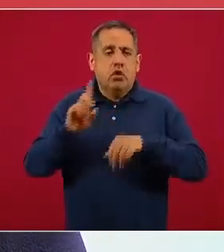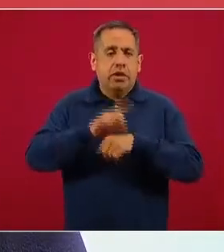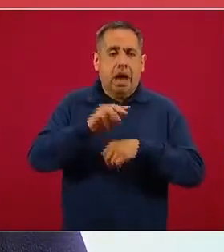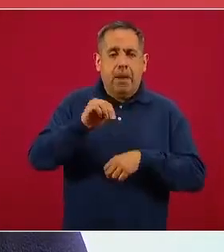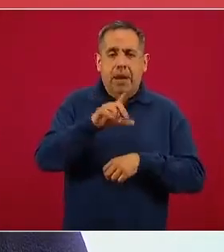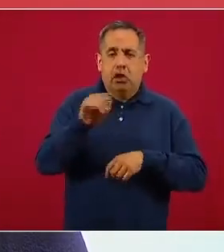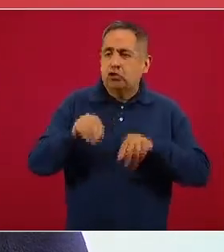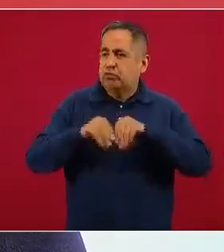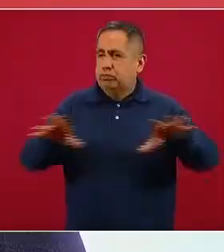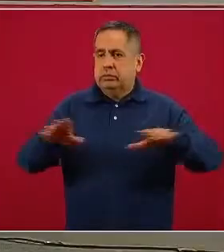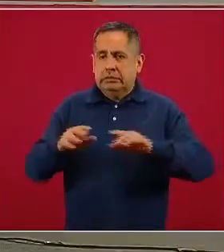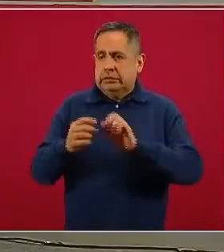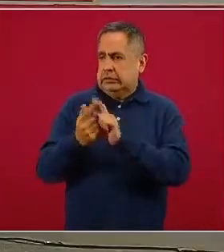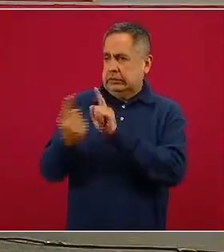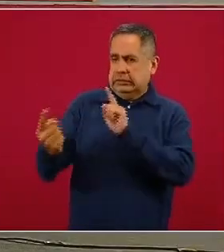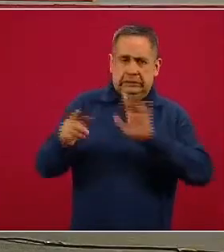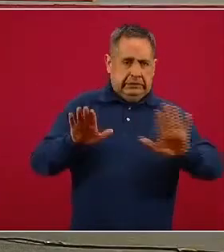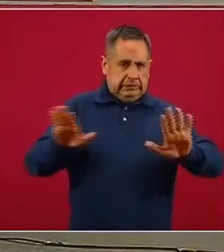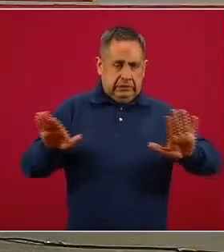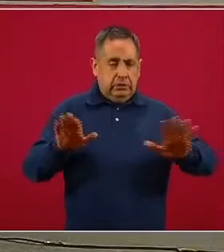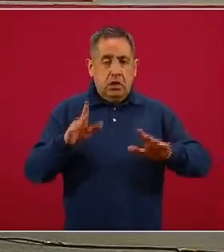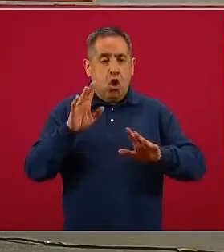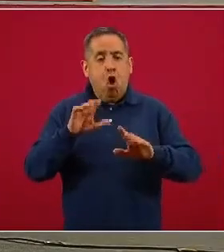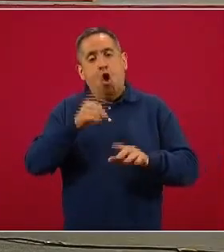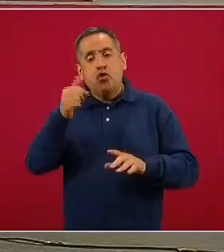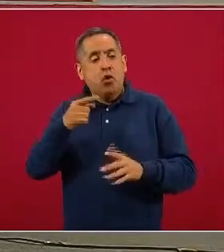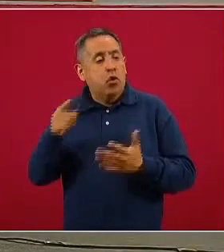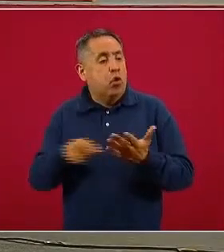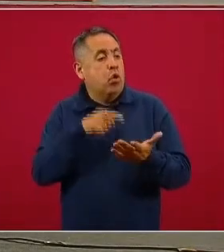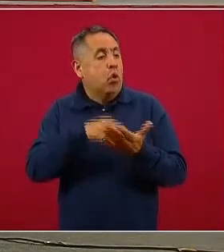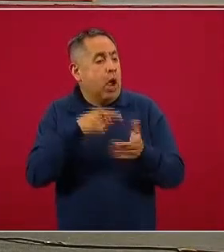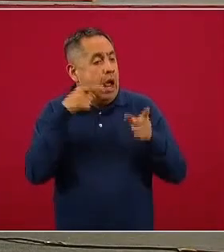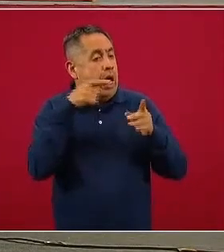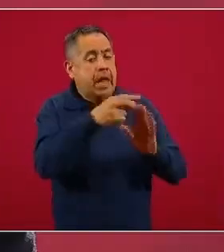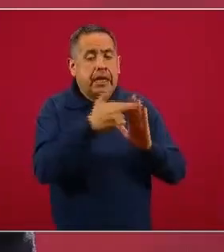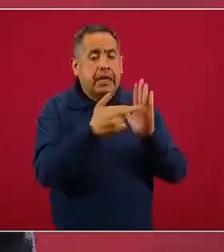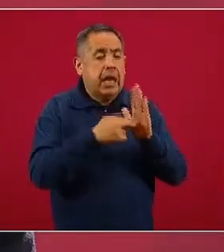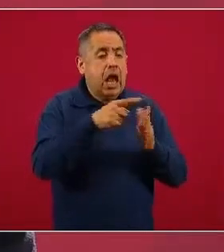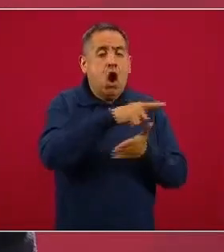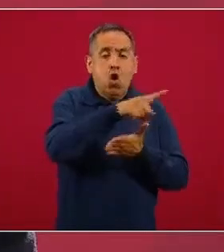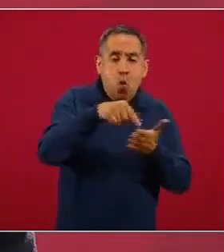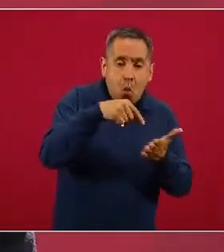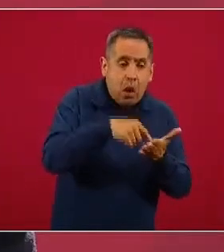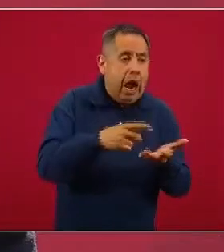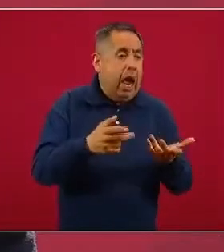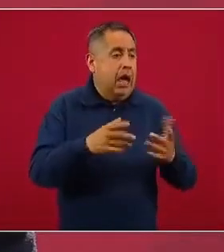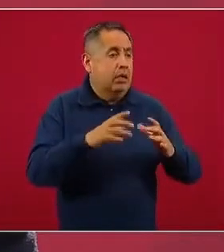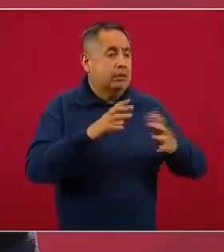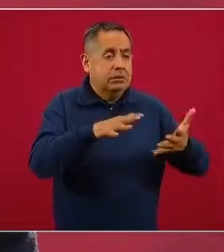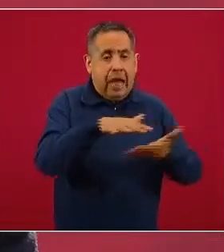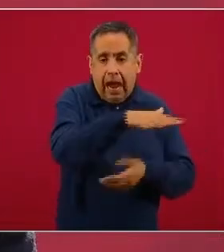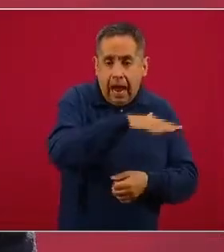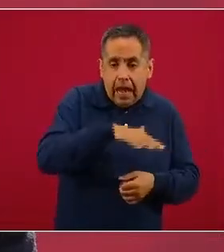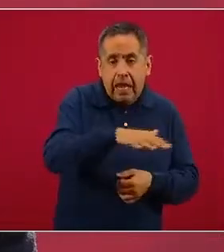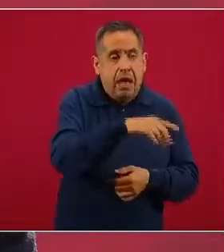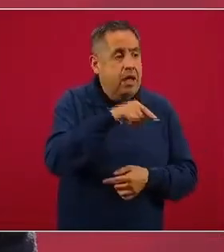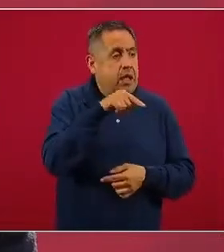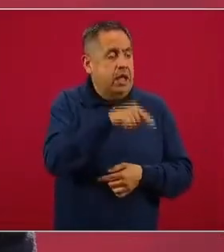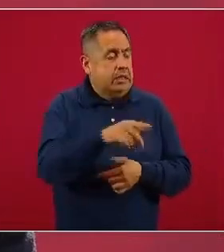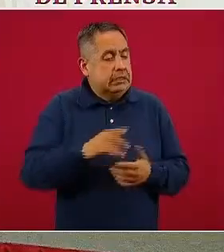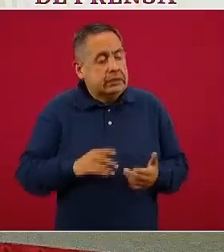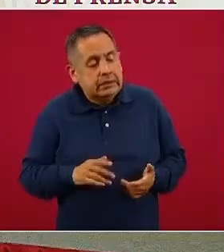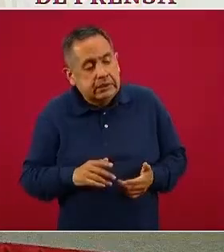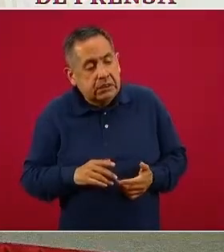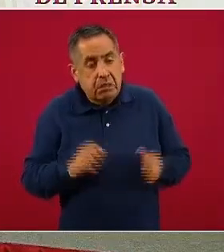de la nueva normalidad. Van dirigidas a los espacios, a los lugares o a las áreas en donde en un momento